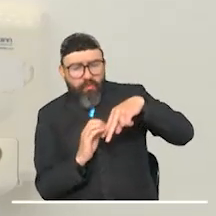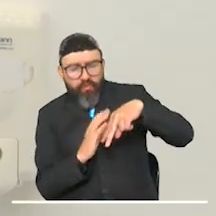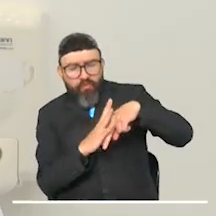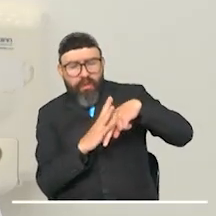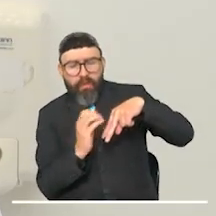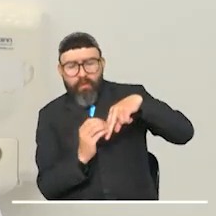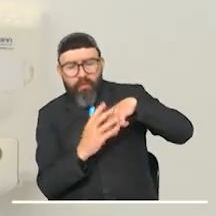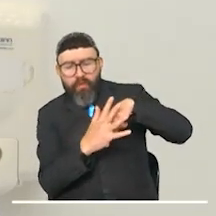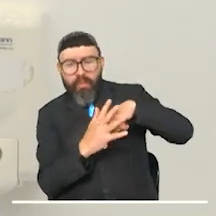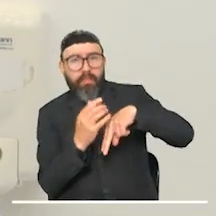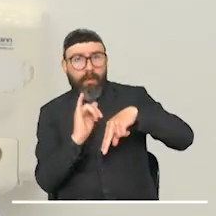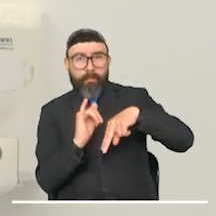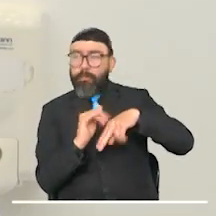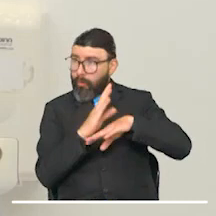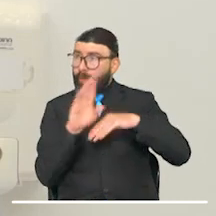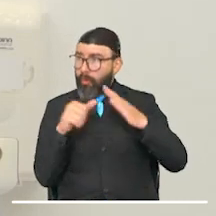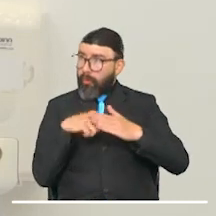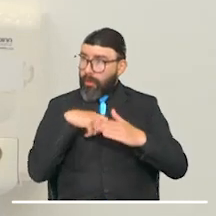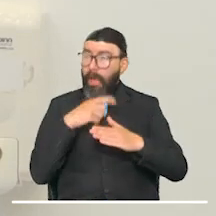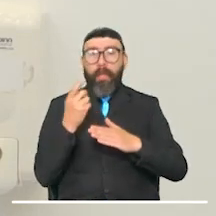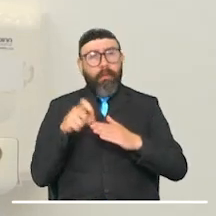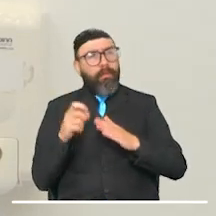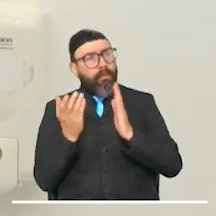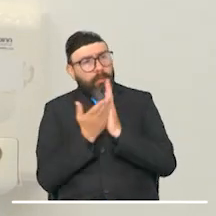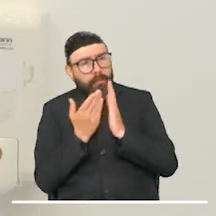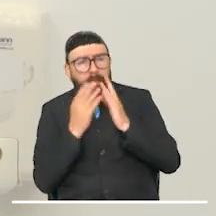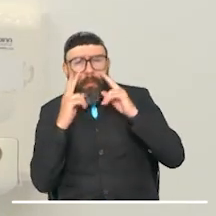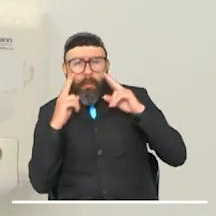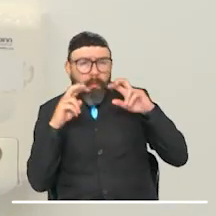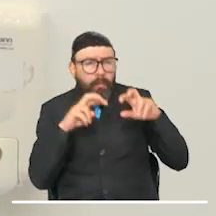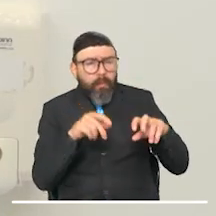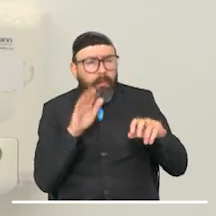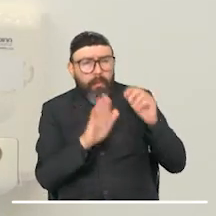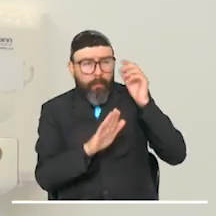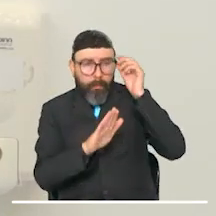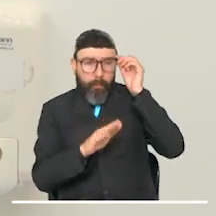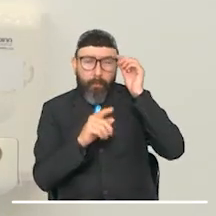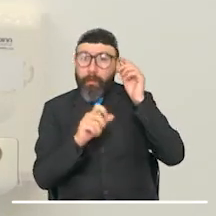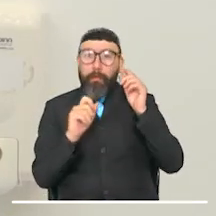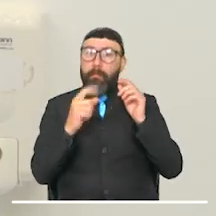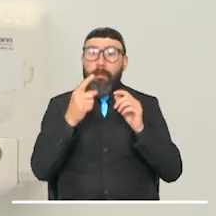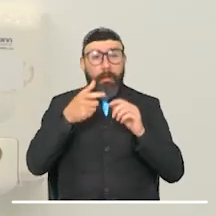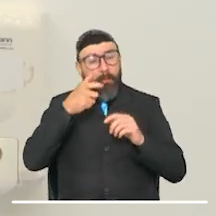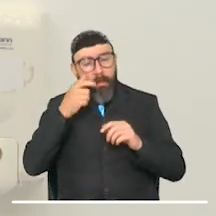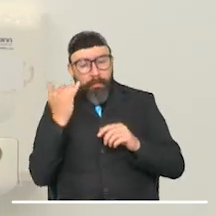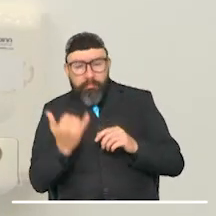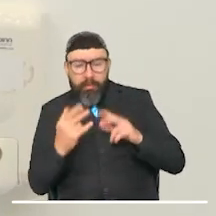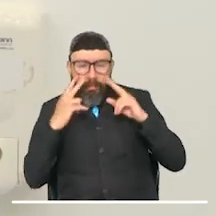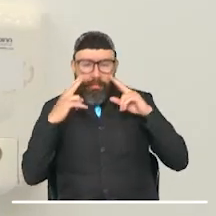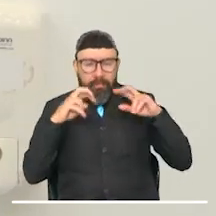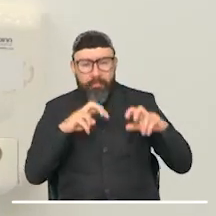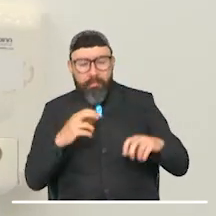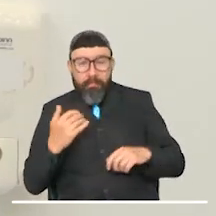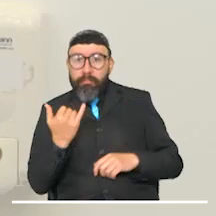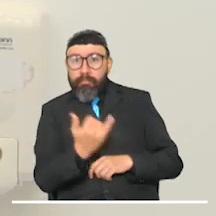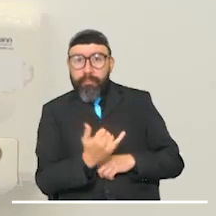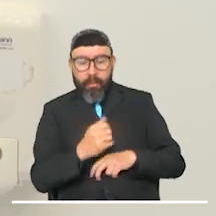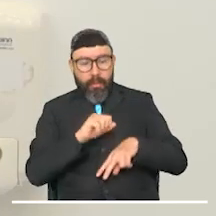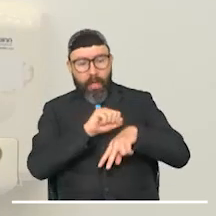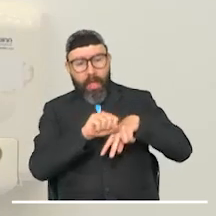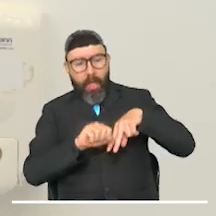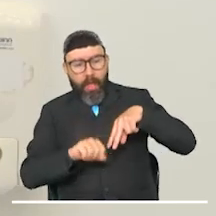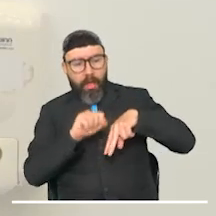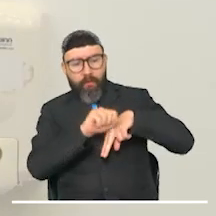arañita vascular debe ser estudiado debe ser correctamente estudiado y el primer método al día de hoy es la ecografía vascular es la ecografía